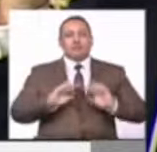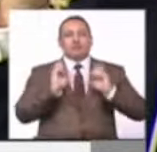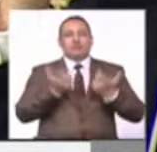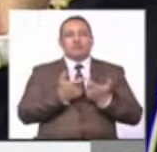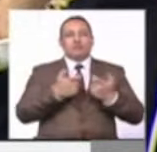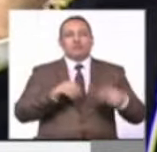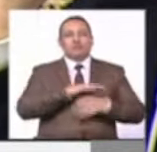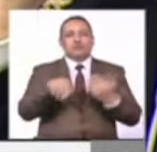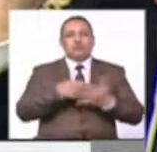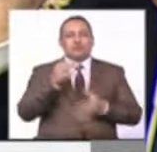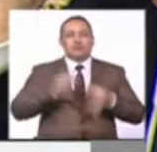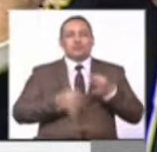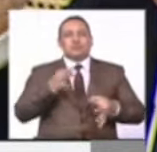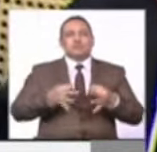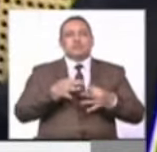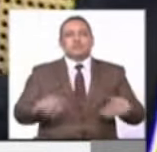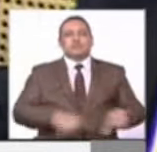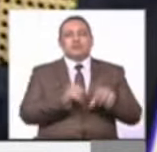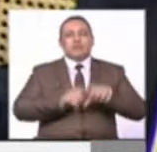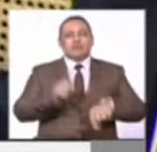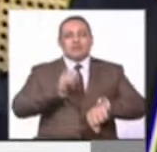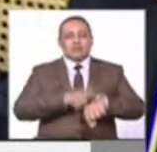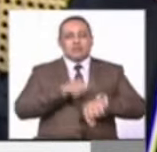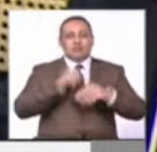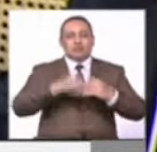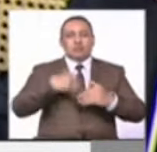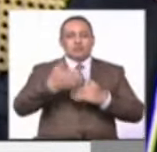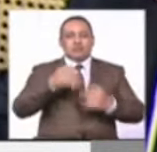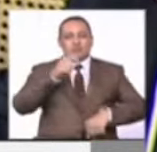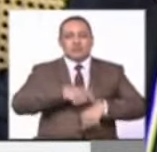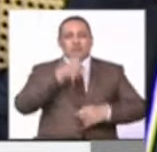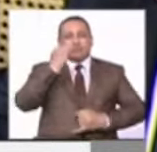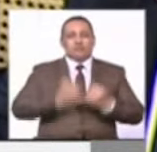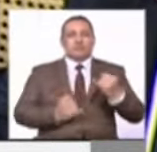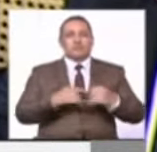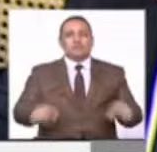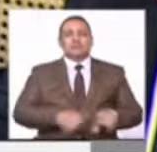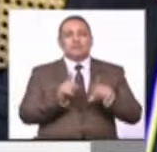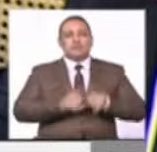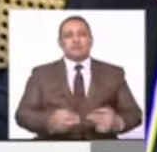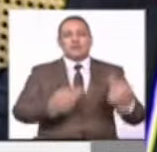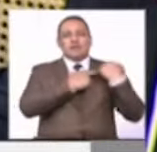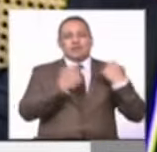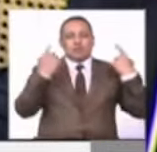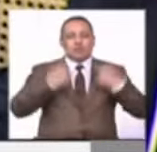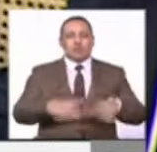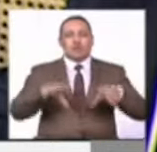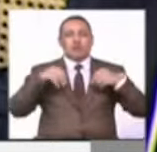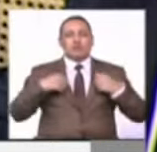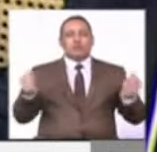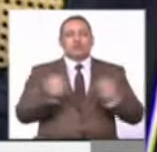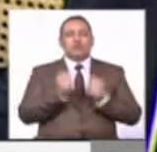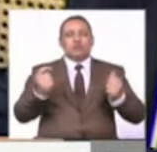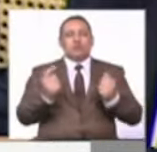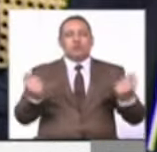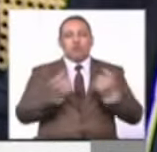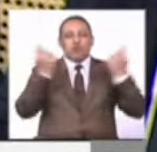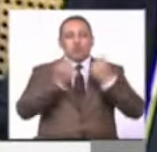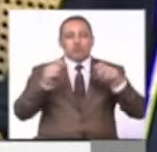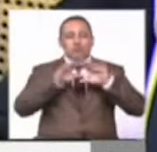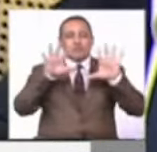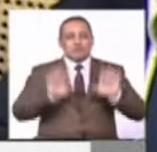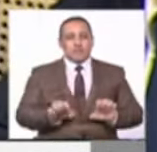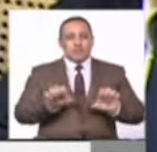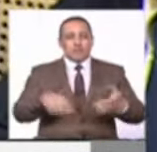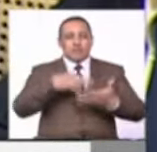Nacional de Justicia periodo próximo a concluir y cargo al que asumí en concurso público es